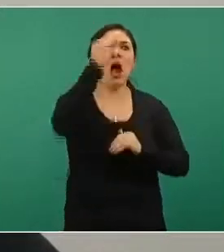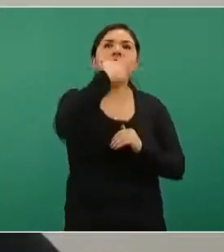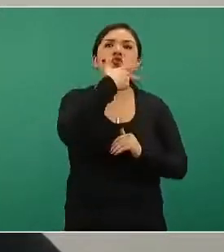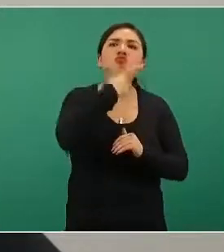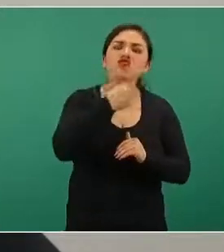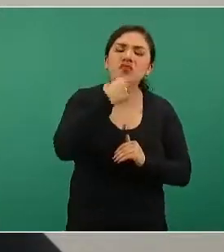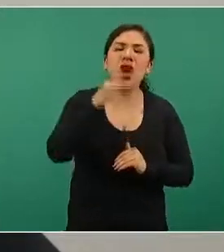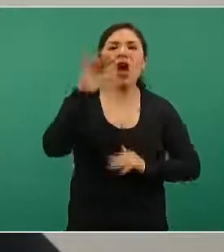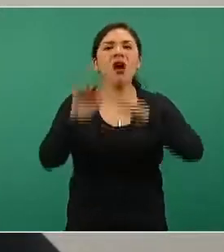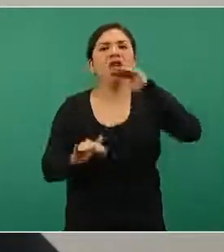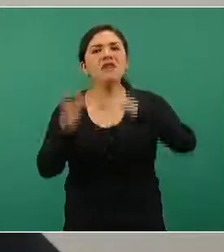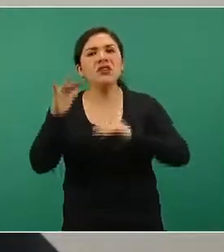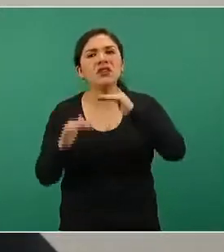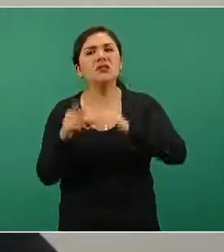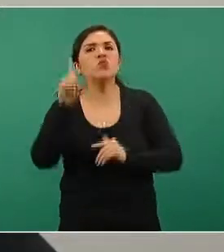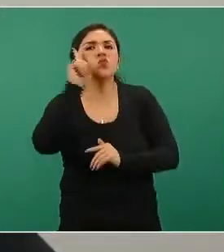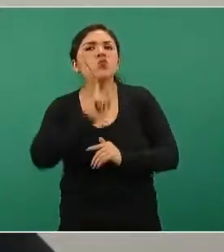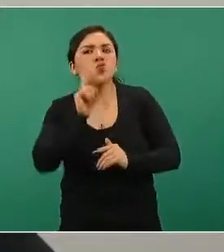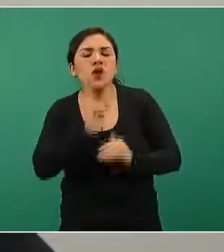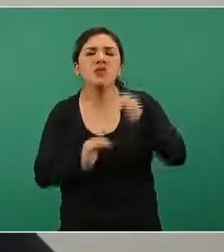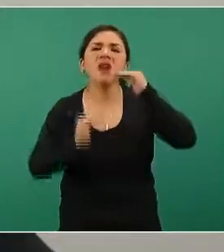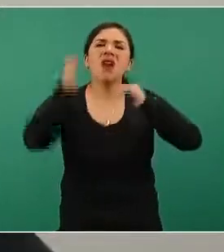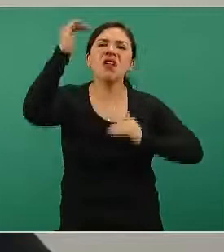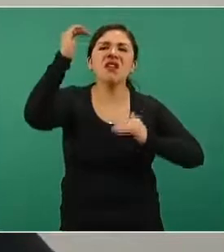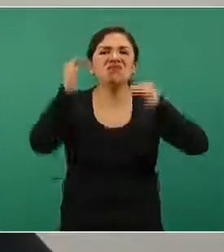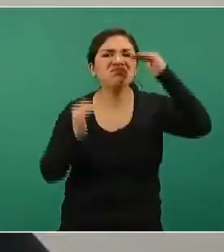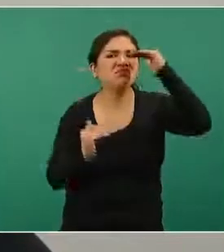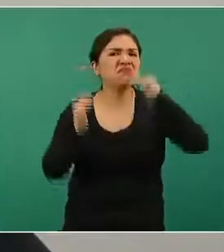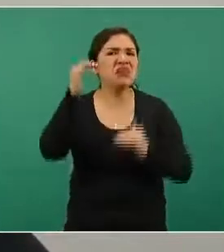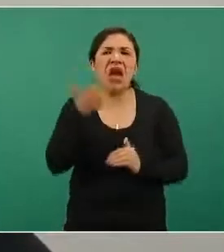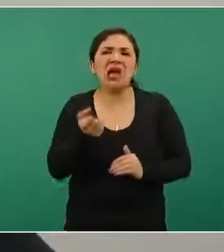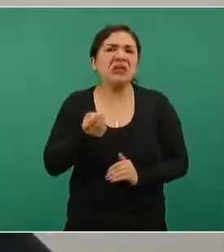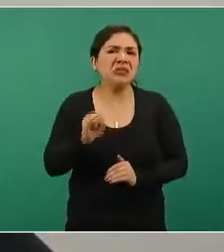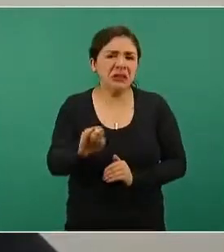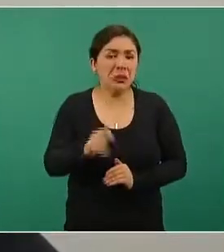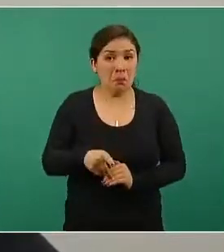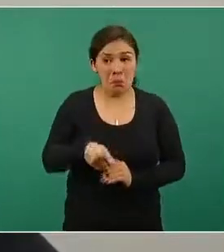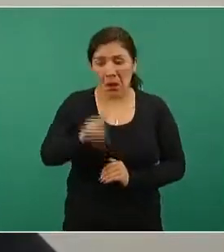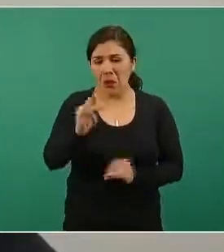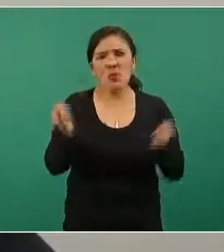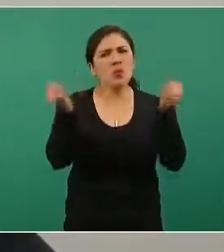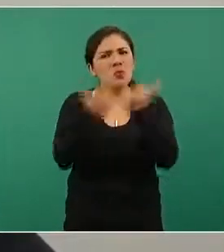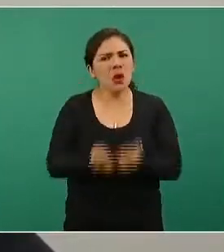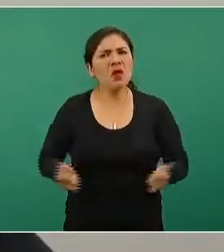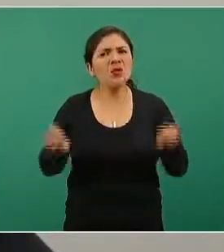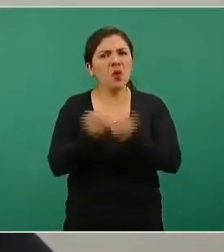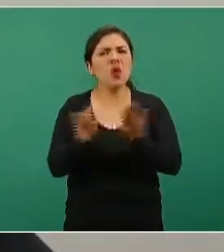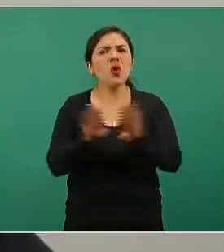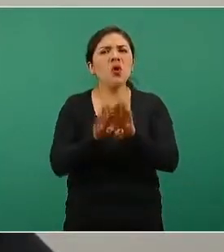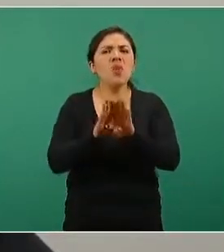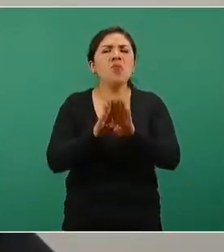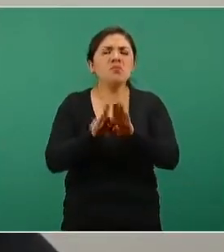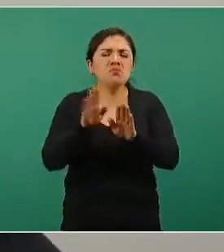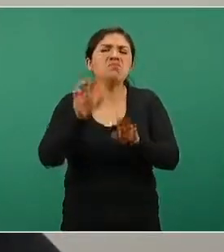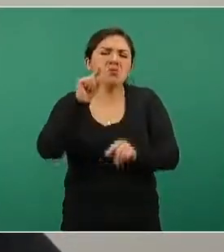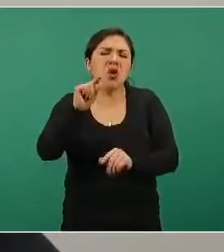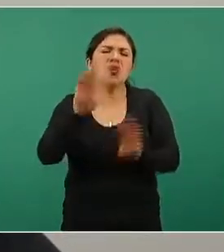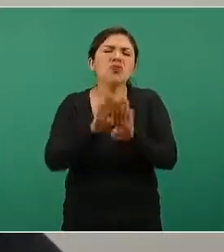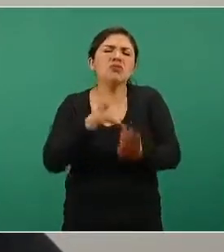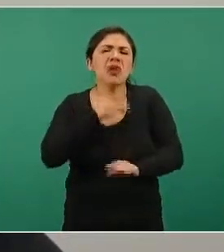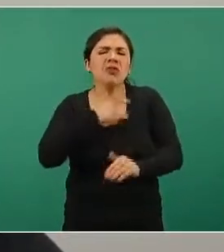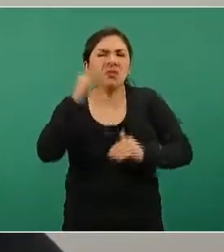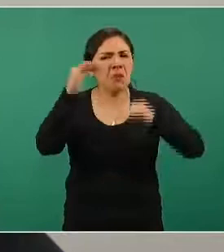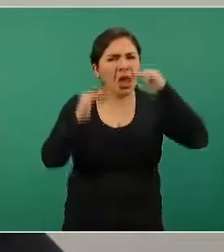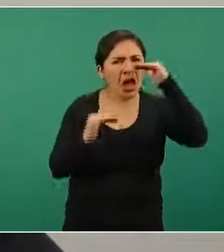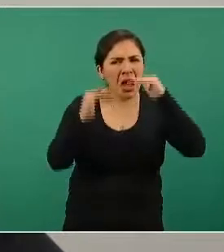porcentaje mayor y en varias otras semanas han sido las mujeres, pero básicamente siempre ha habido un balance en esta ocurrencia. Donde